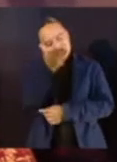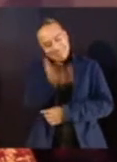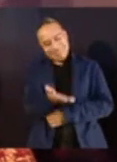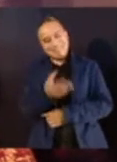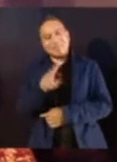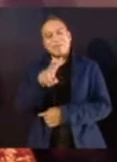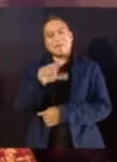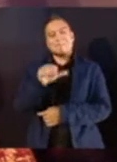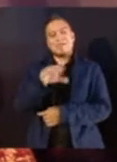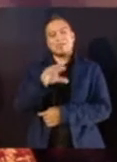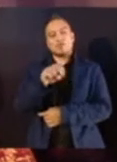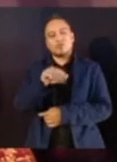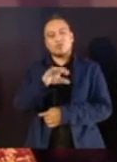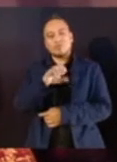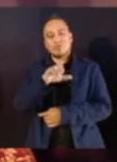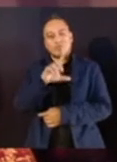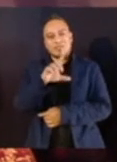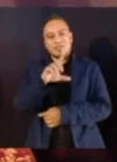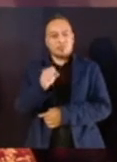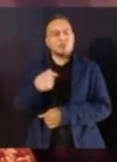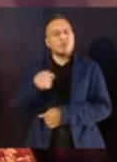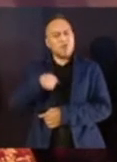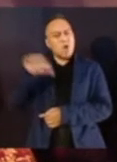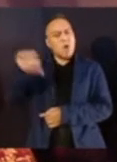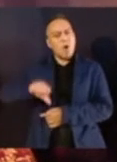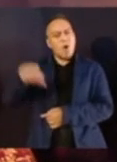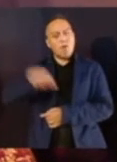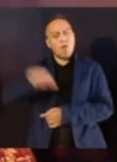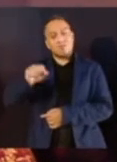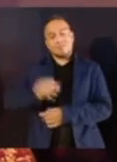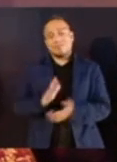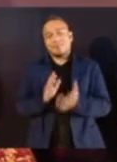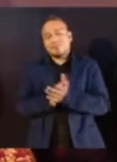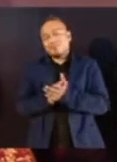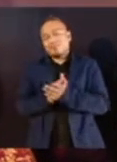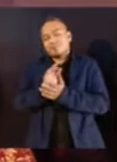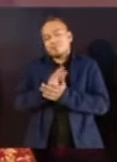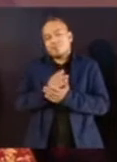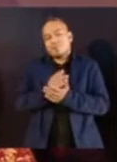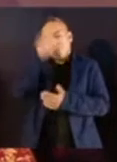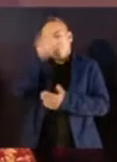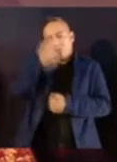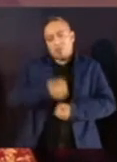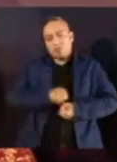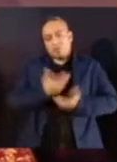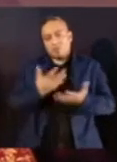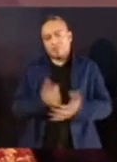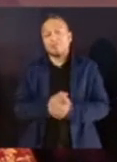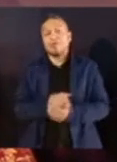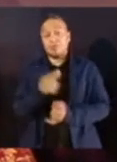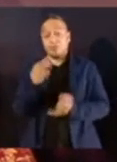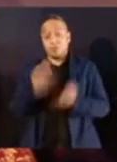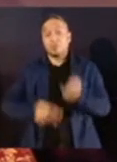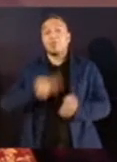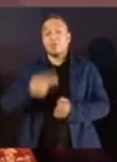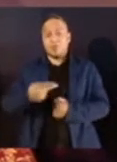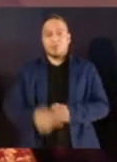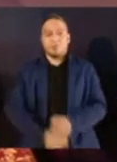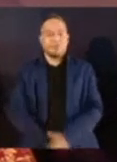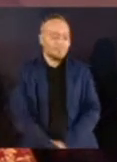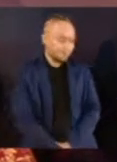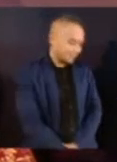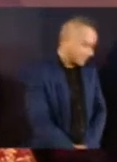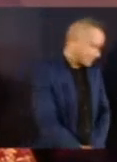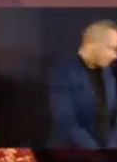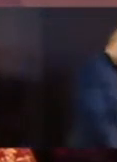haré algunos comentarios que serían observaciones y al final la pregunta.